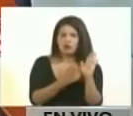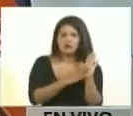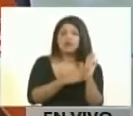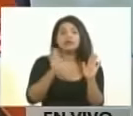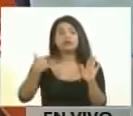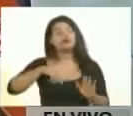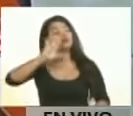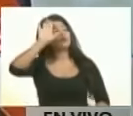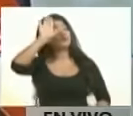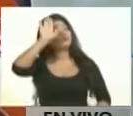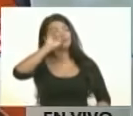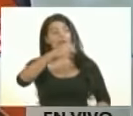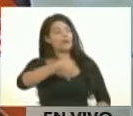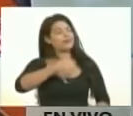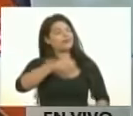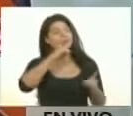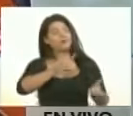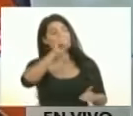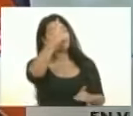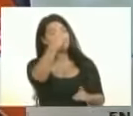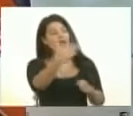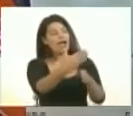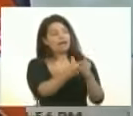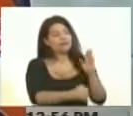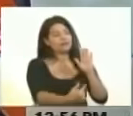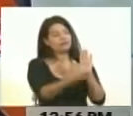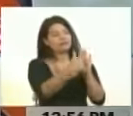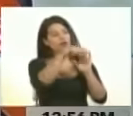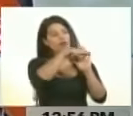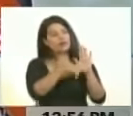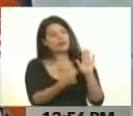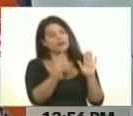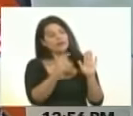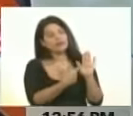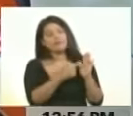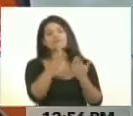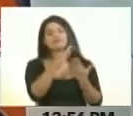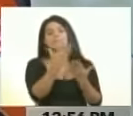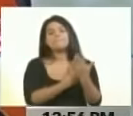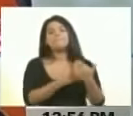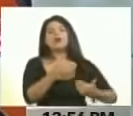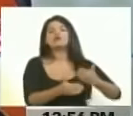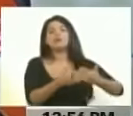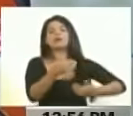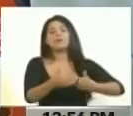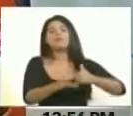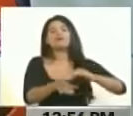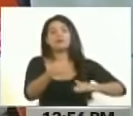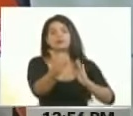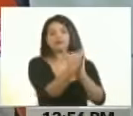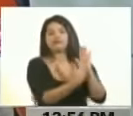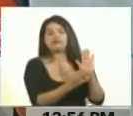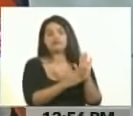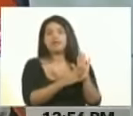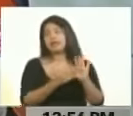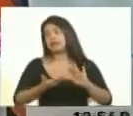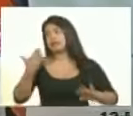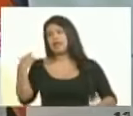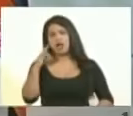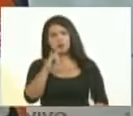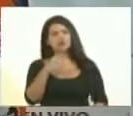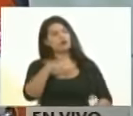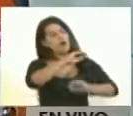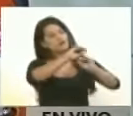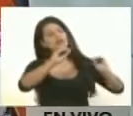invocado. Nosotros el día lunes convocamos además en nuestra condición de presidencia pro tempore a una reunión para